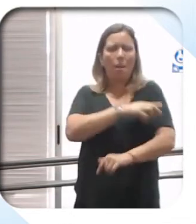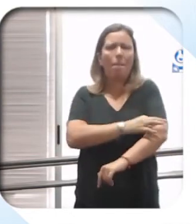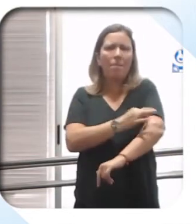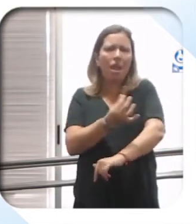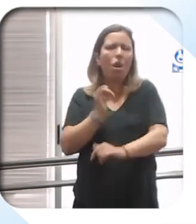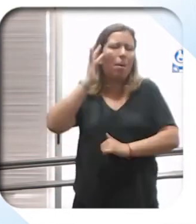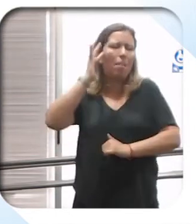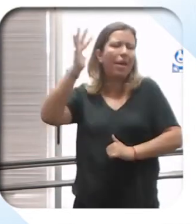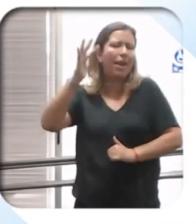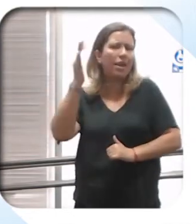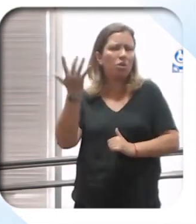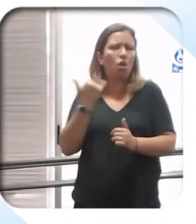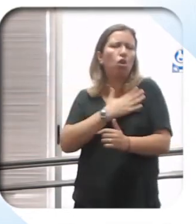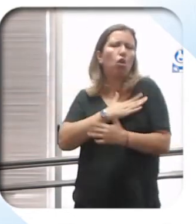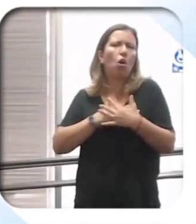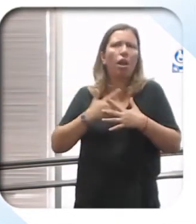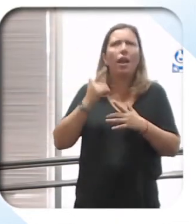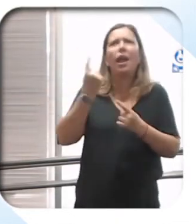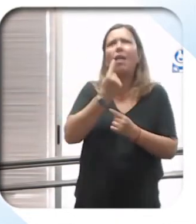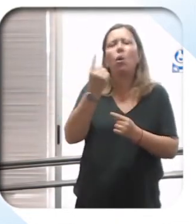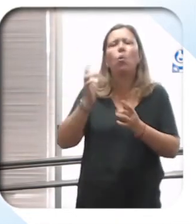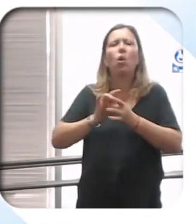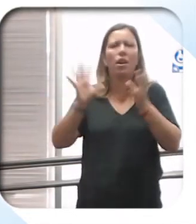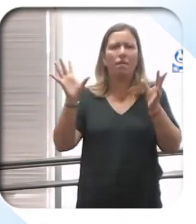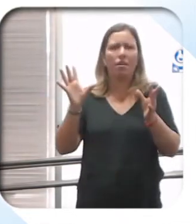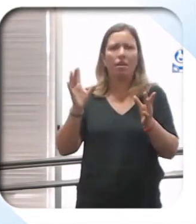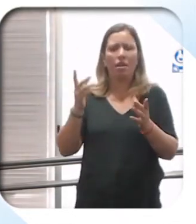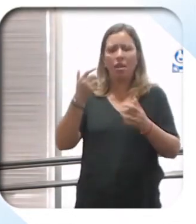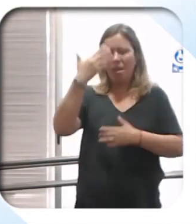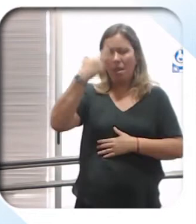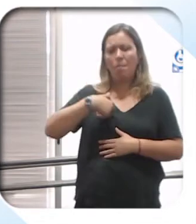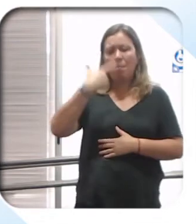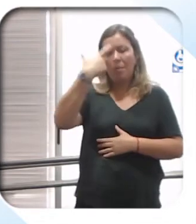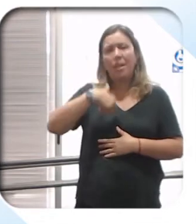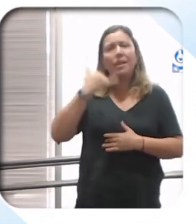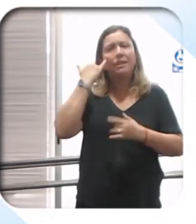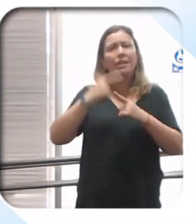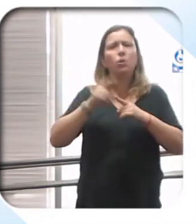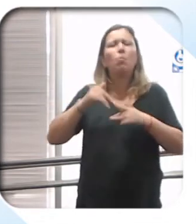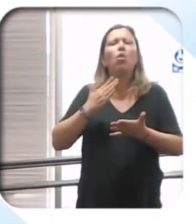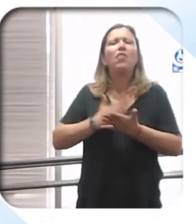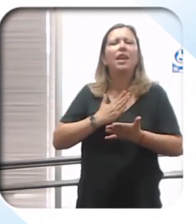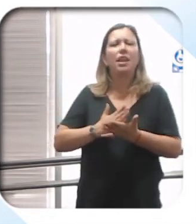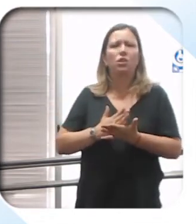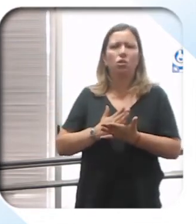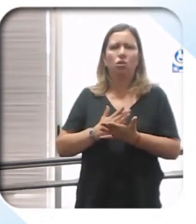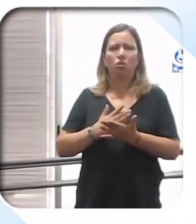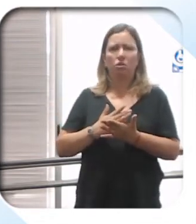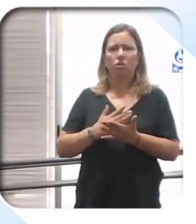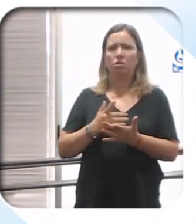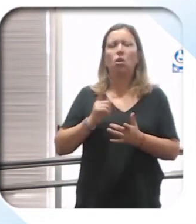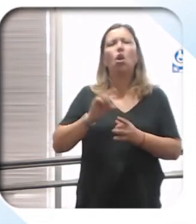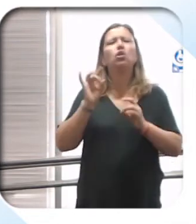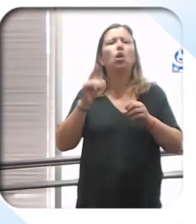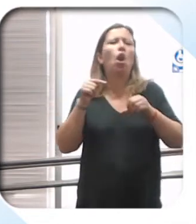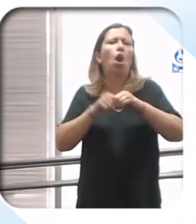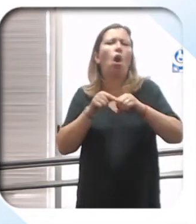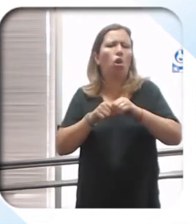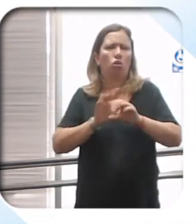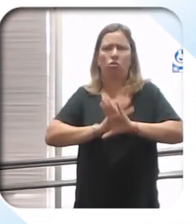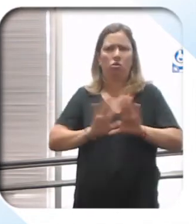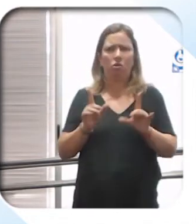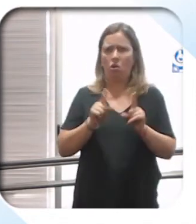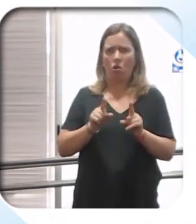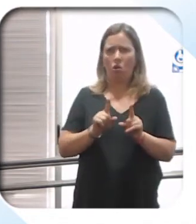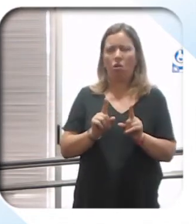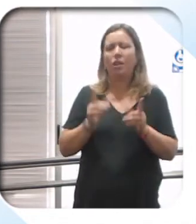con la imaginación, que el placer sexual es un derecho sexual y que no solamente a través de coitos, que